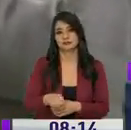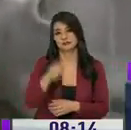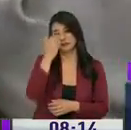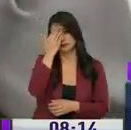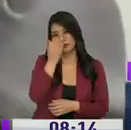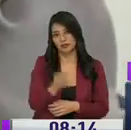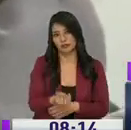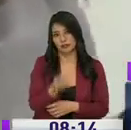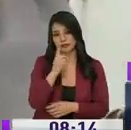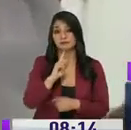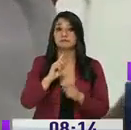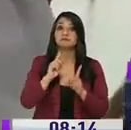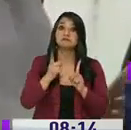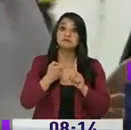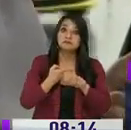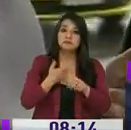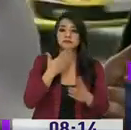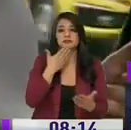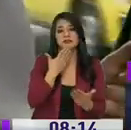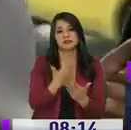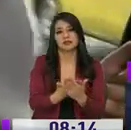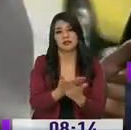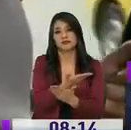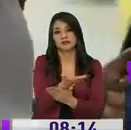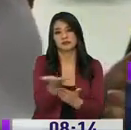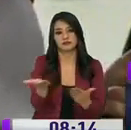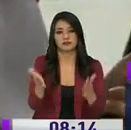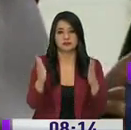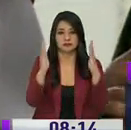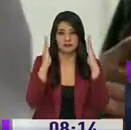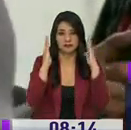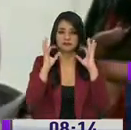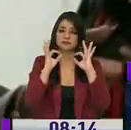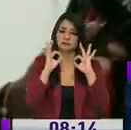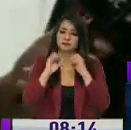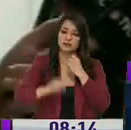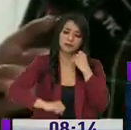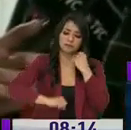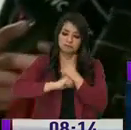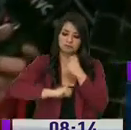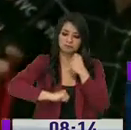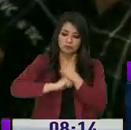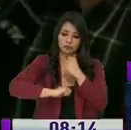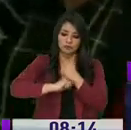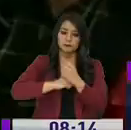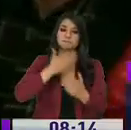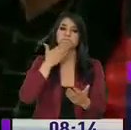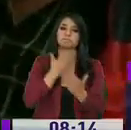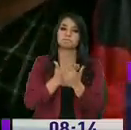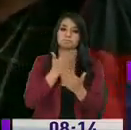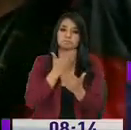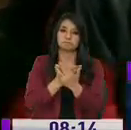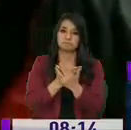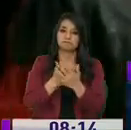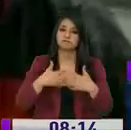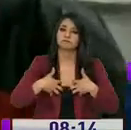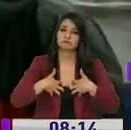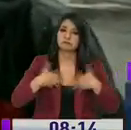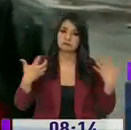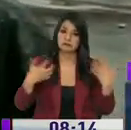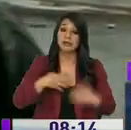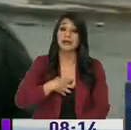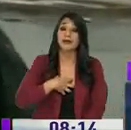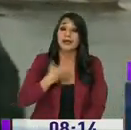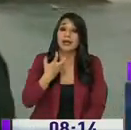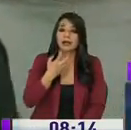primer lugar quiero agradecer pues la concurrencia de ustedes y esa buena colaboración para hacer un reclamo justo que